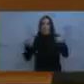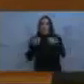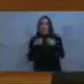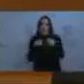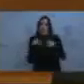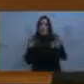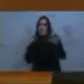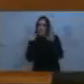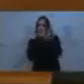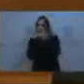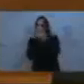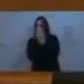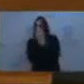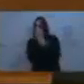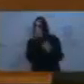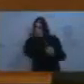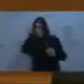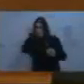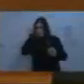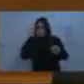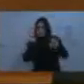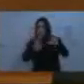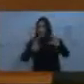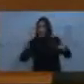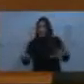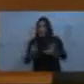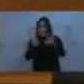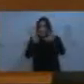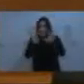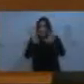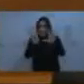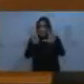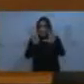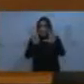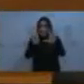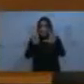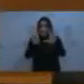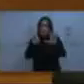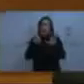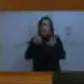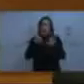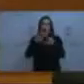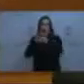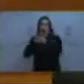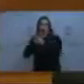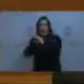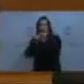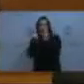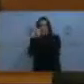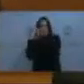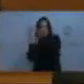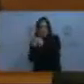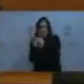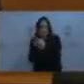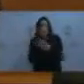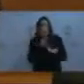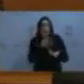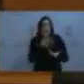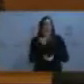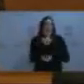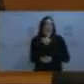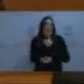hospital se están desvaneciendo. Mientras se niega el proyecto de fusión de áreas sanitarias, que usted ya le ha dicho que ha negado